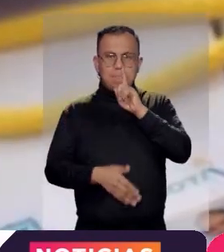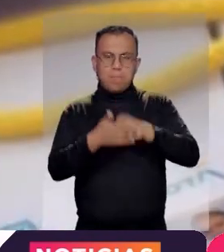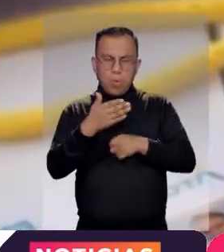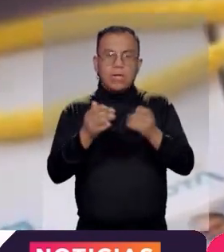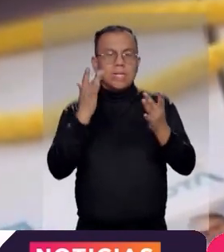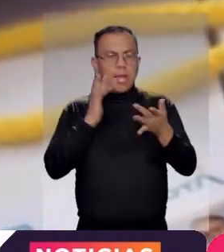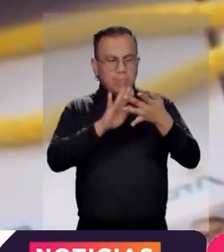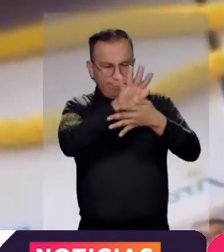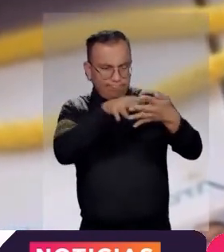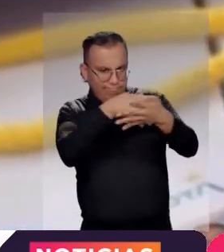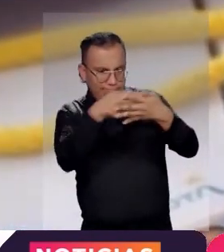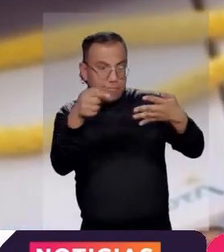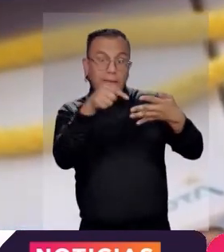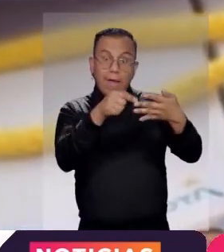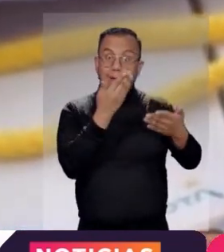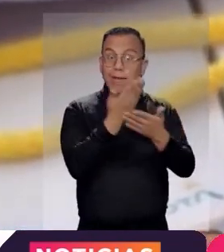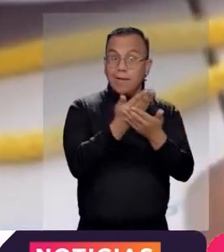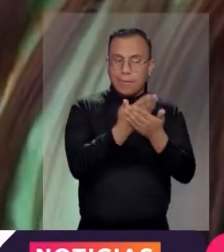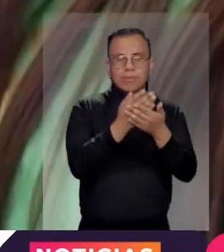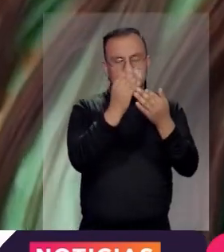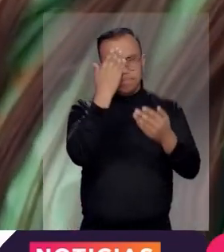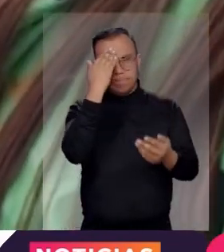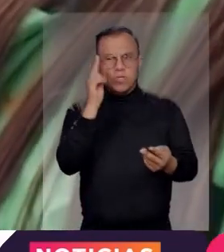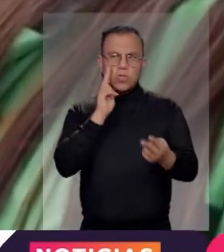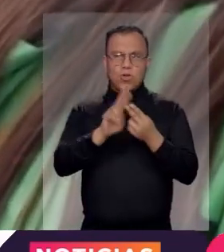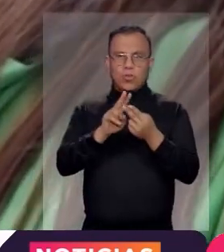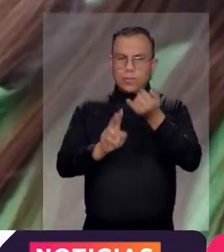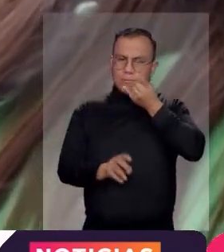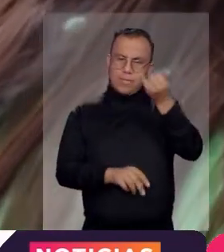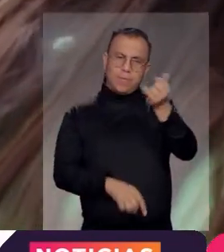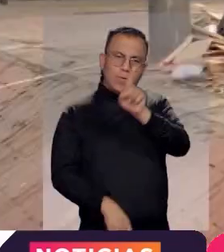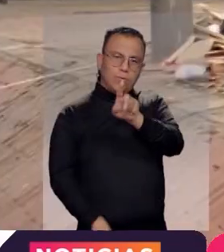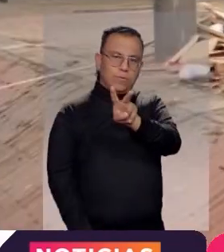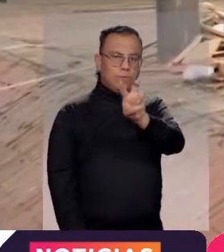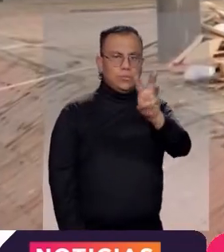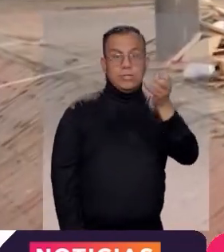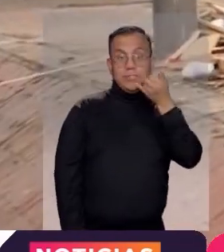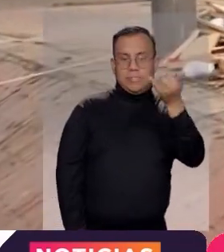la basura en horarios establecidos y si conoce un caso, llame al 123 para denunciarlo.